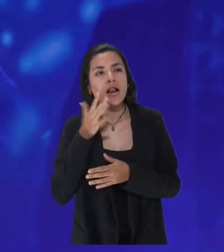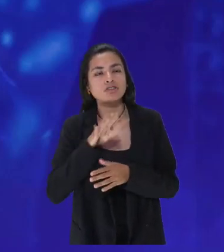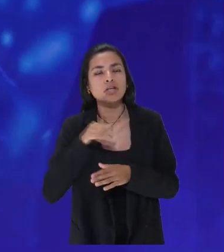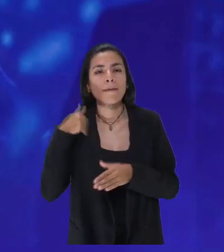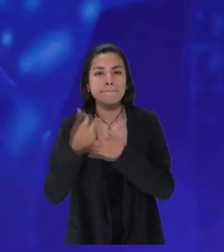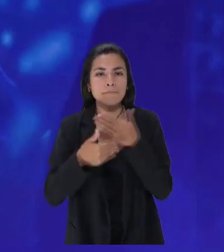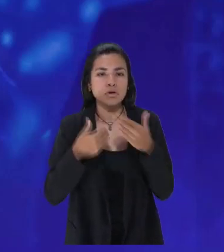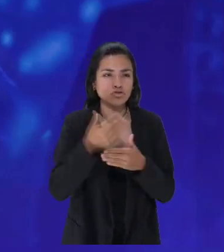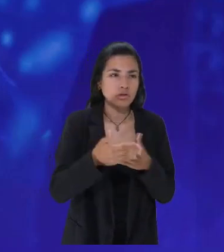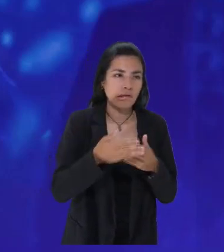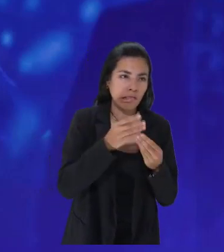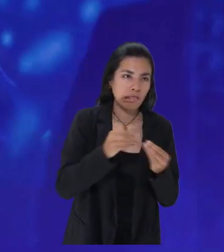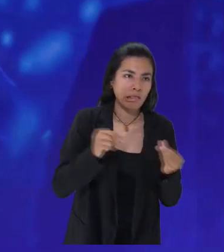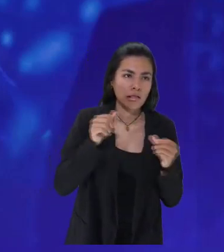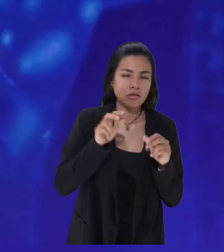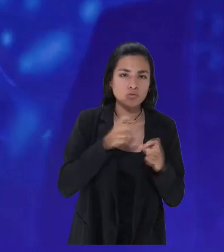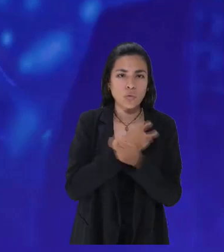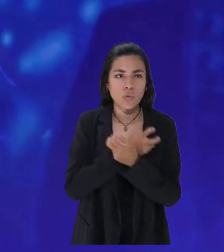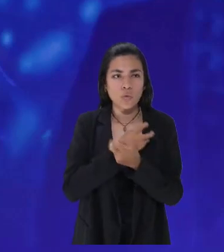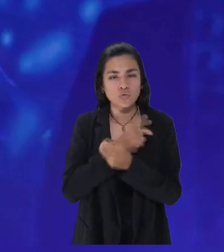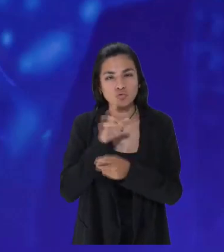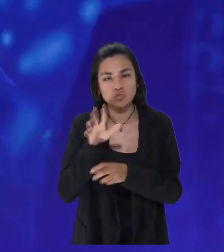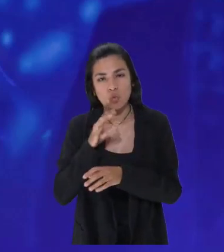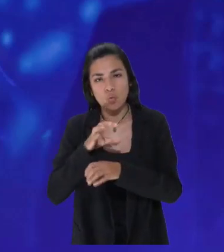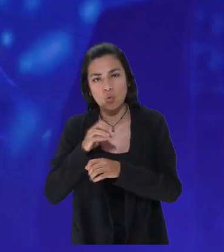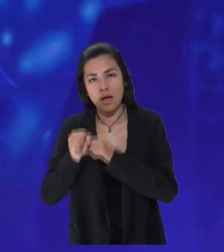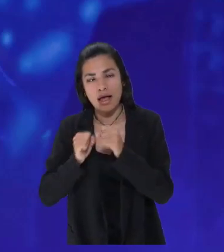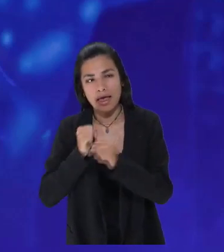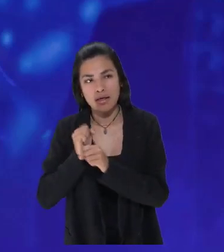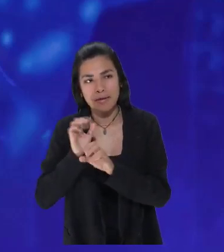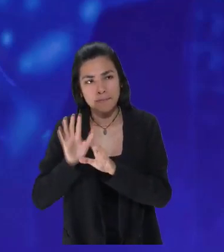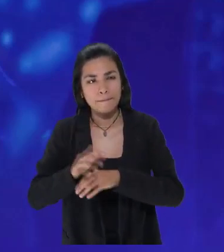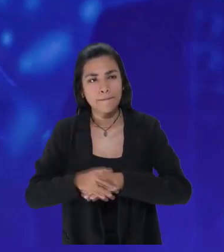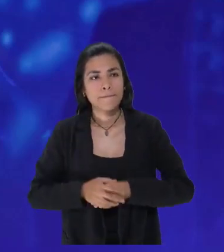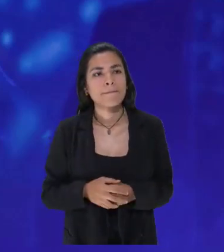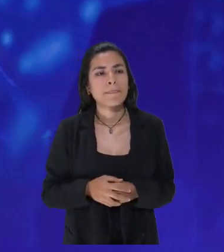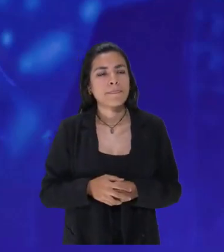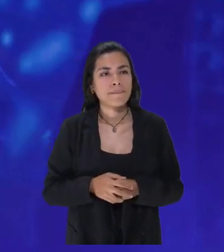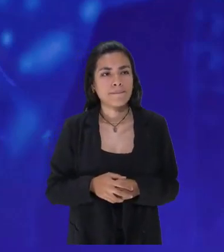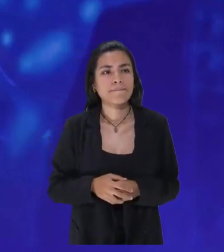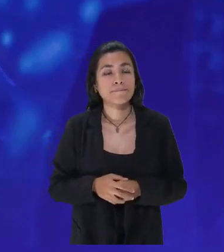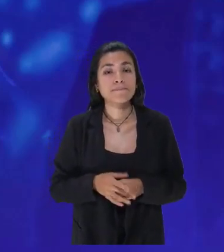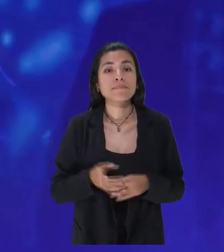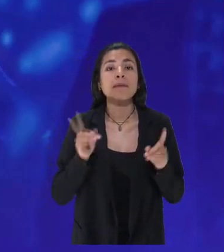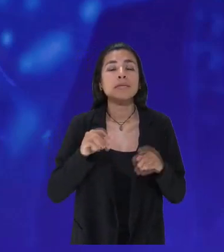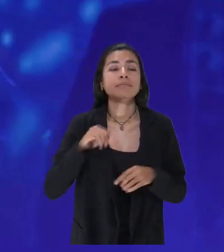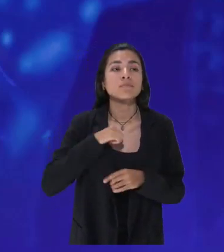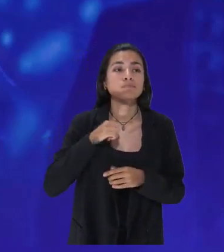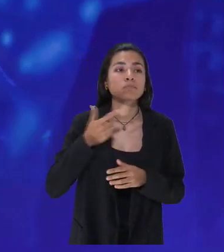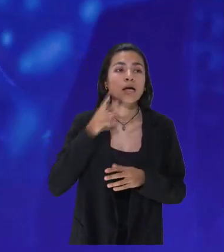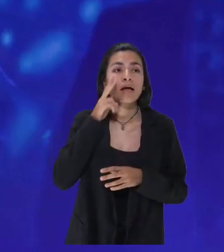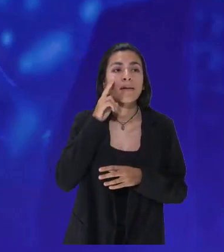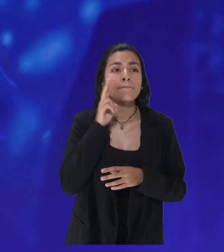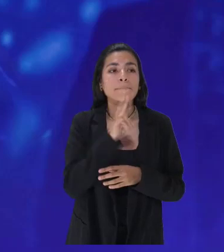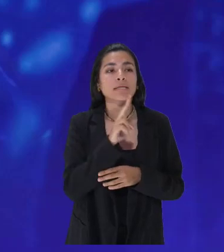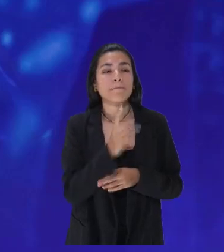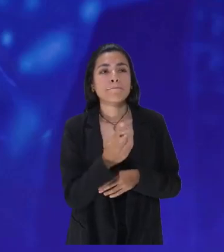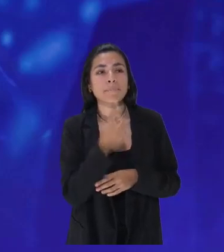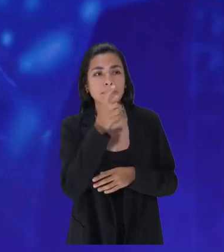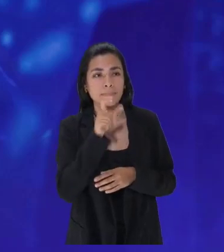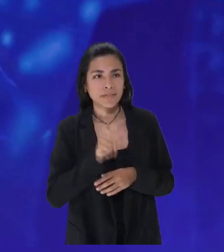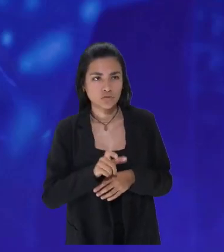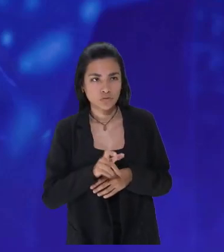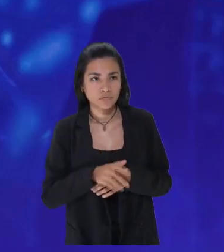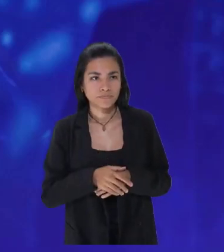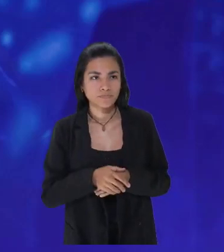proceso degenerativo de osteoporosis por su edad. Bien. Y tenemos una visión en primera persona, que